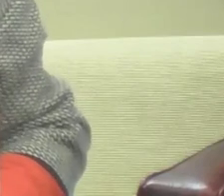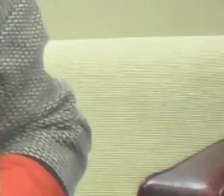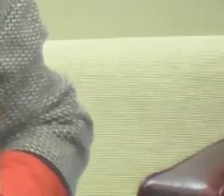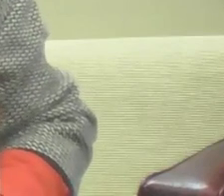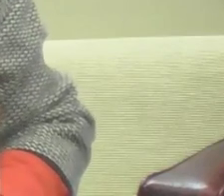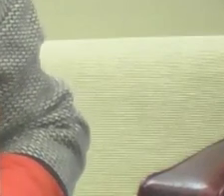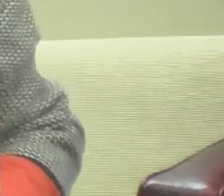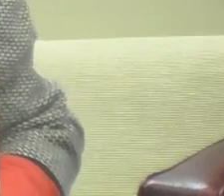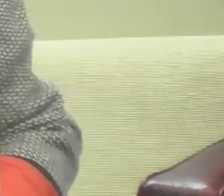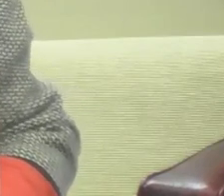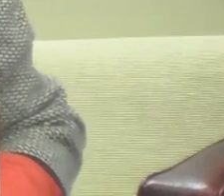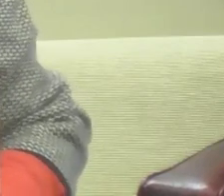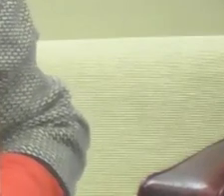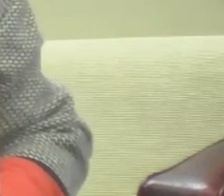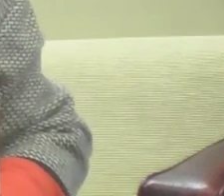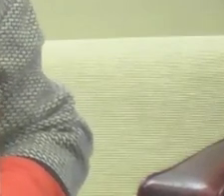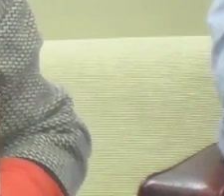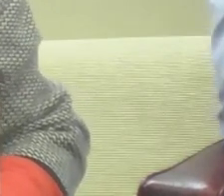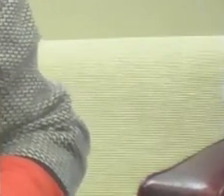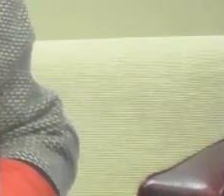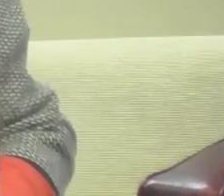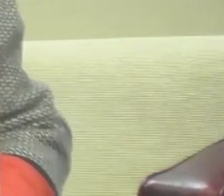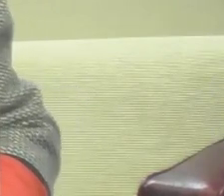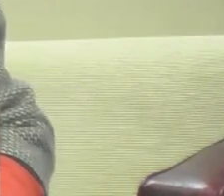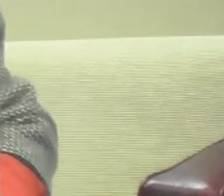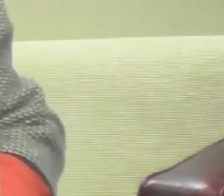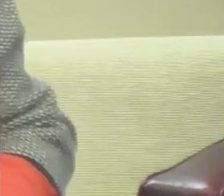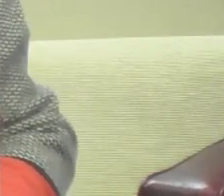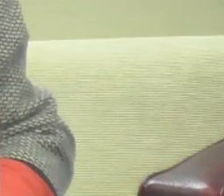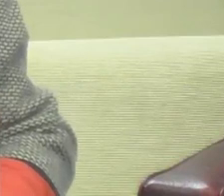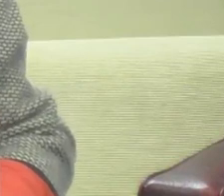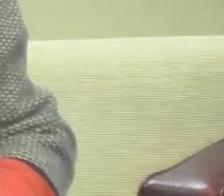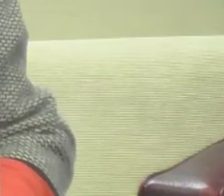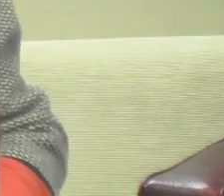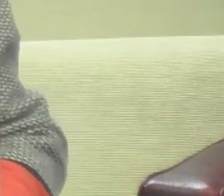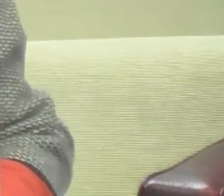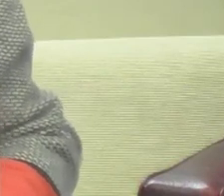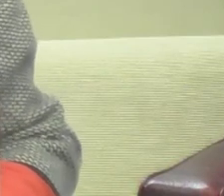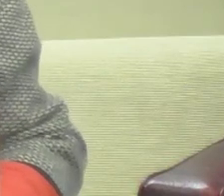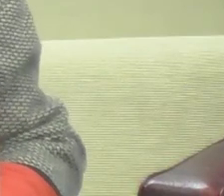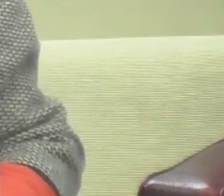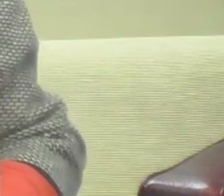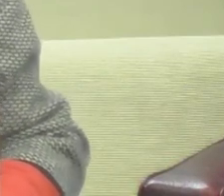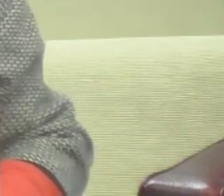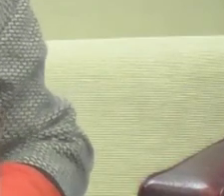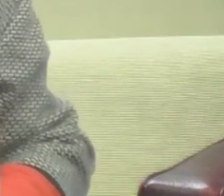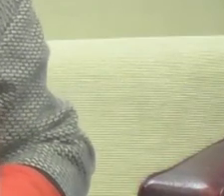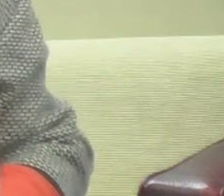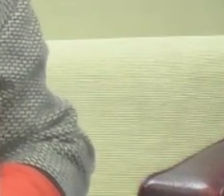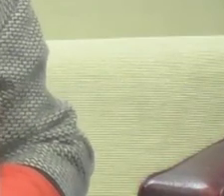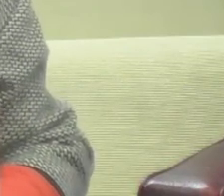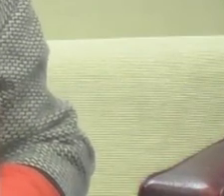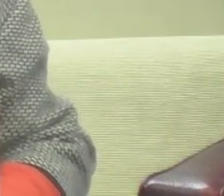hemos trabajado muchísimo distintas iniciativas desde este periodo legislativo pero no vengo